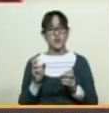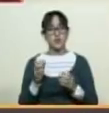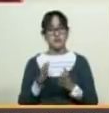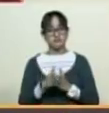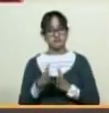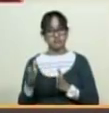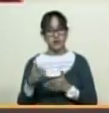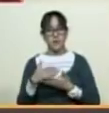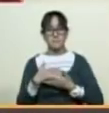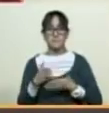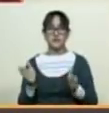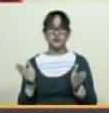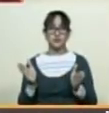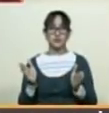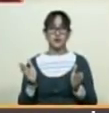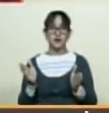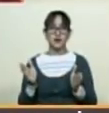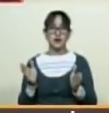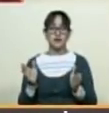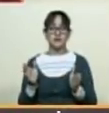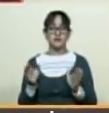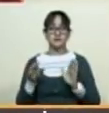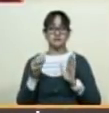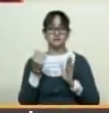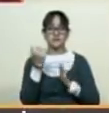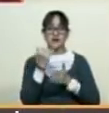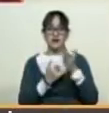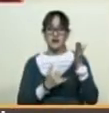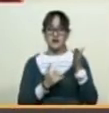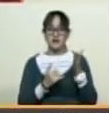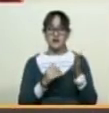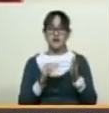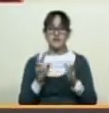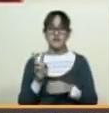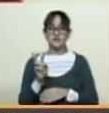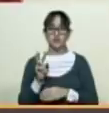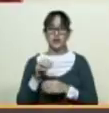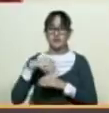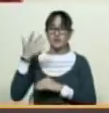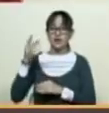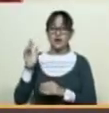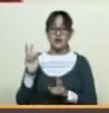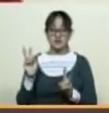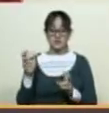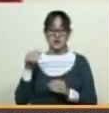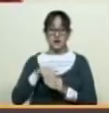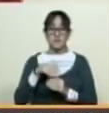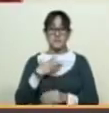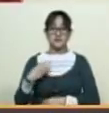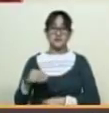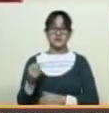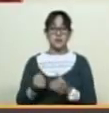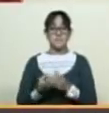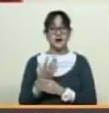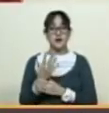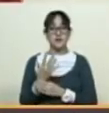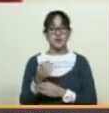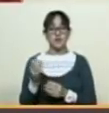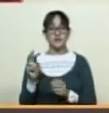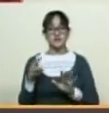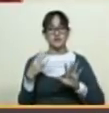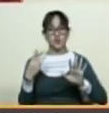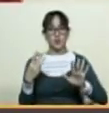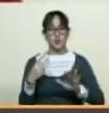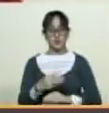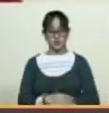plazo de apertura del registro electoral en Venezuela y en el exterior para los efectos de la elección presidencial de mayo 18.